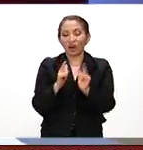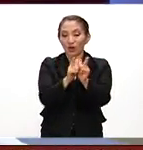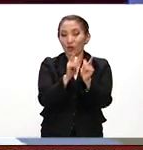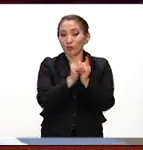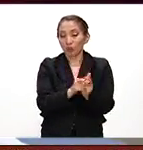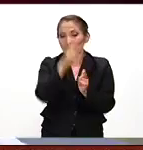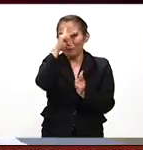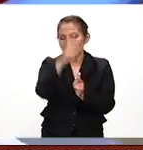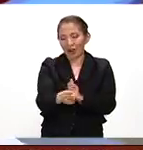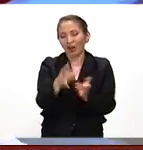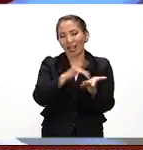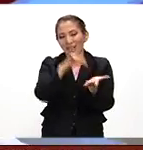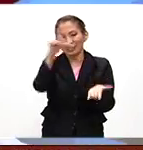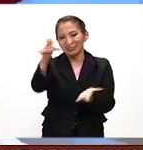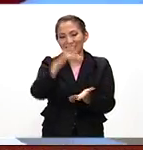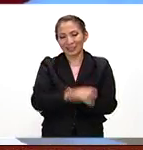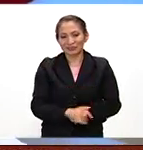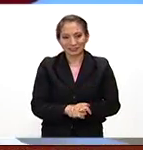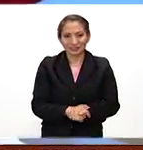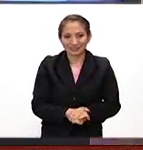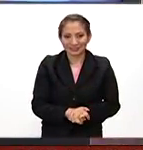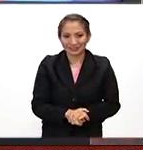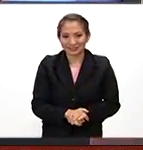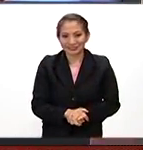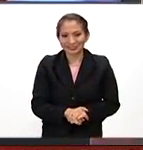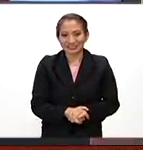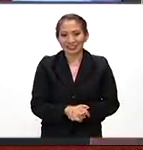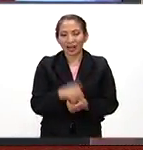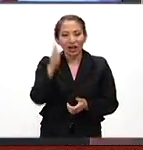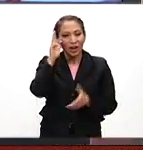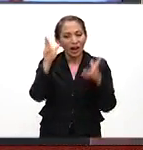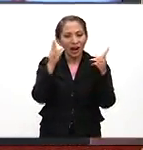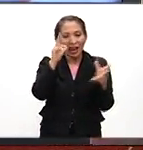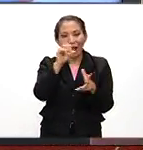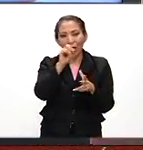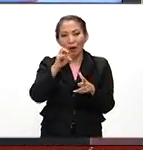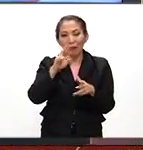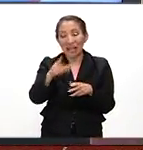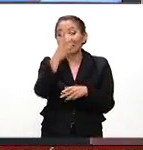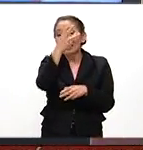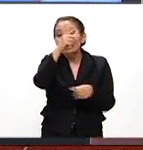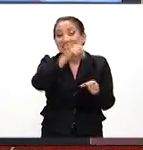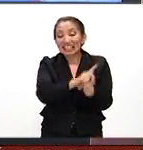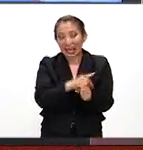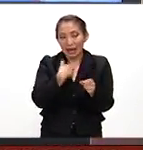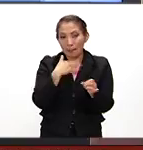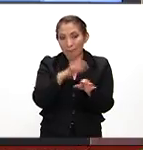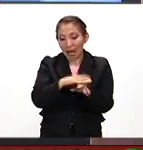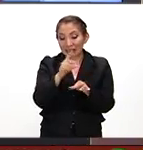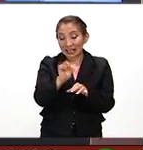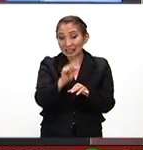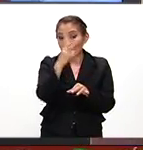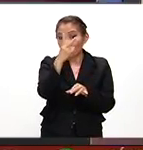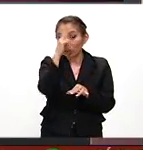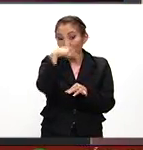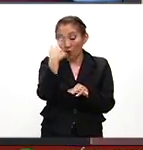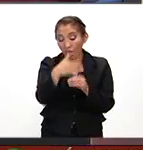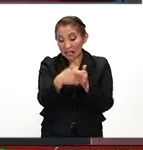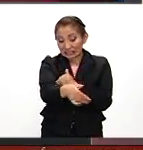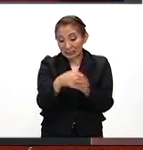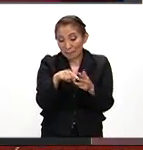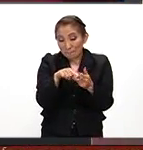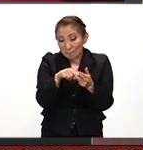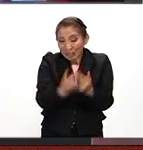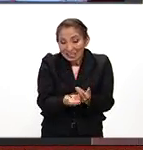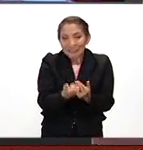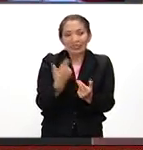mexicana. Daniel, muy buenos días, gracias por estar con nosotros. ¿Cómo estás, mi estimado Omar? Así es, son 3 días, un poquito más de 72 horas y ya está todo listo para